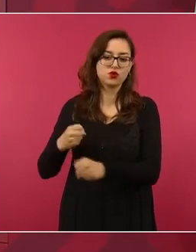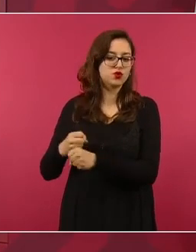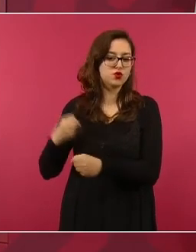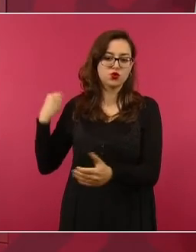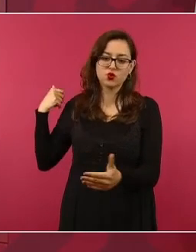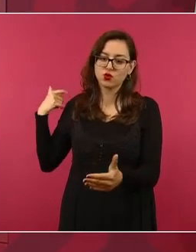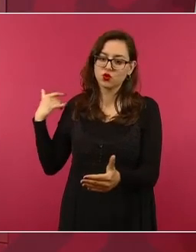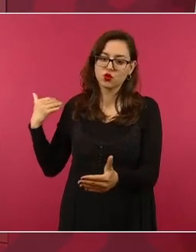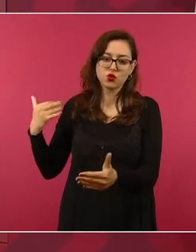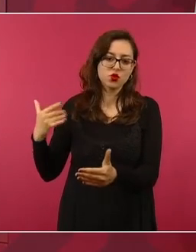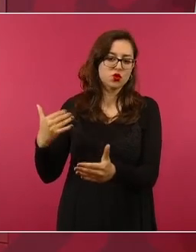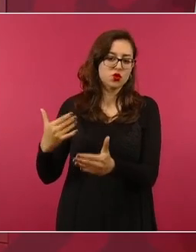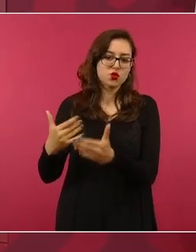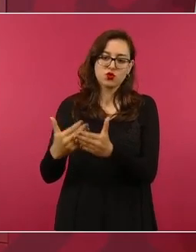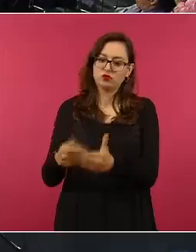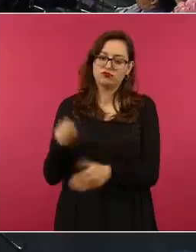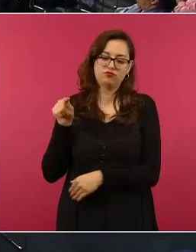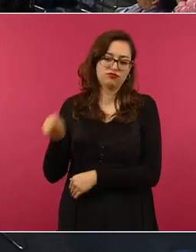Los Tigres.